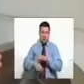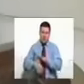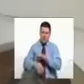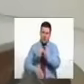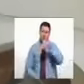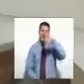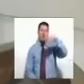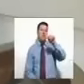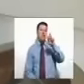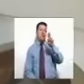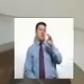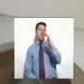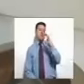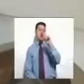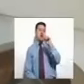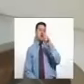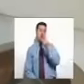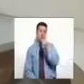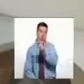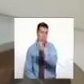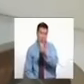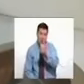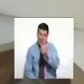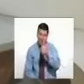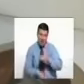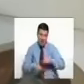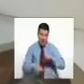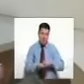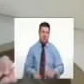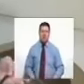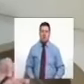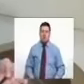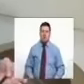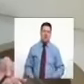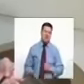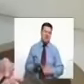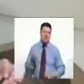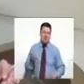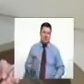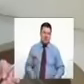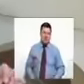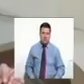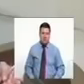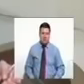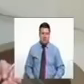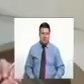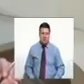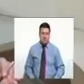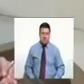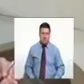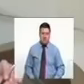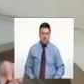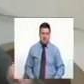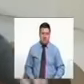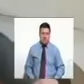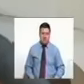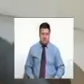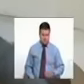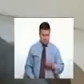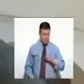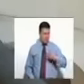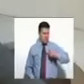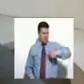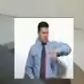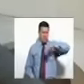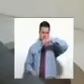del doctor Mauricio Cárdenas, que no son buenos, para terminar en que sí